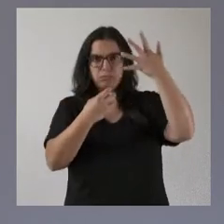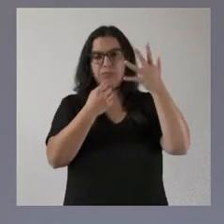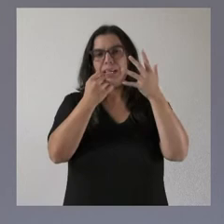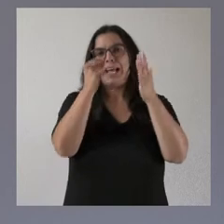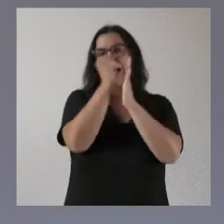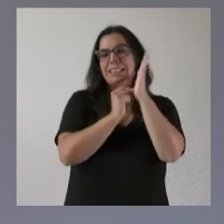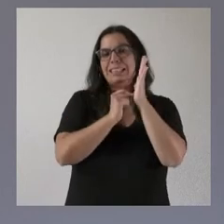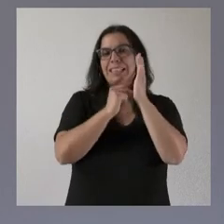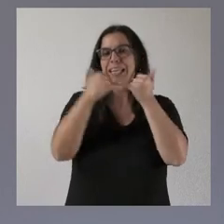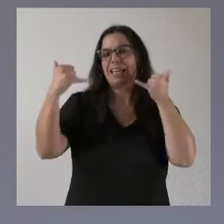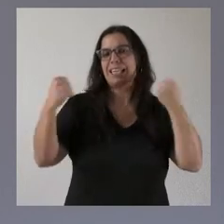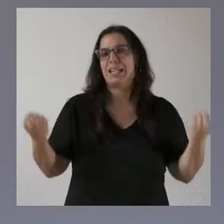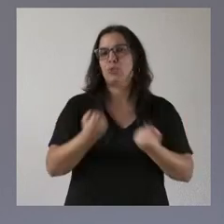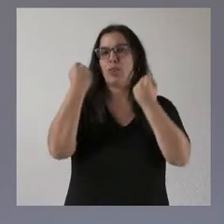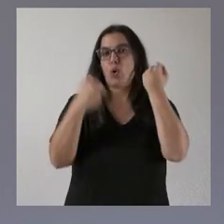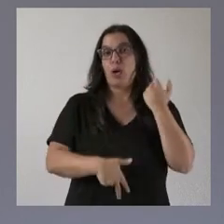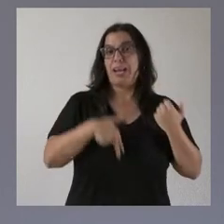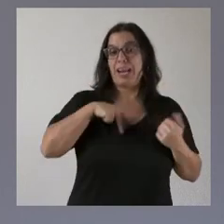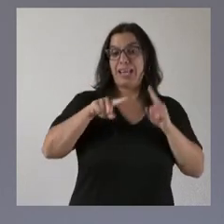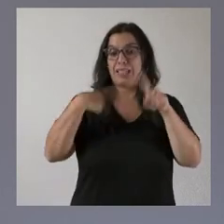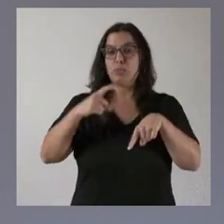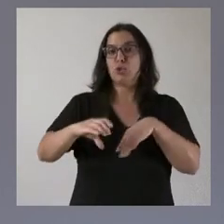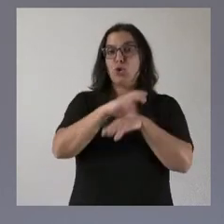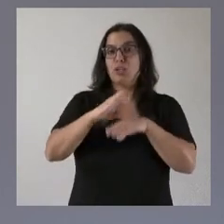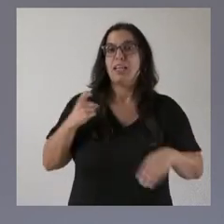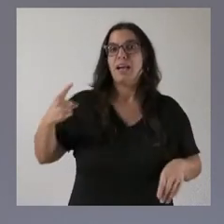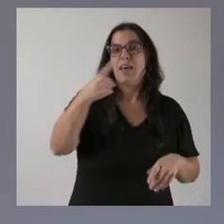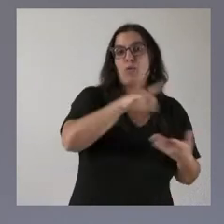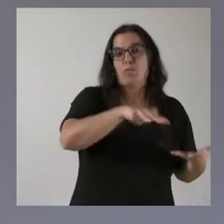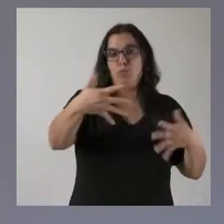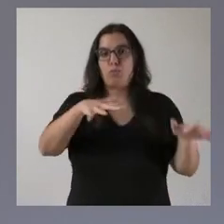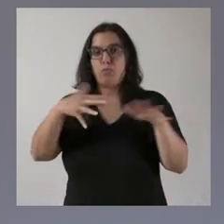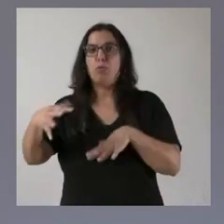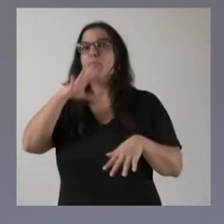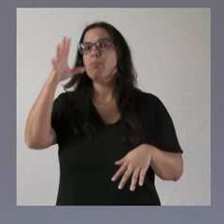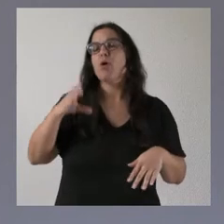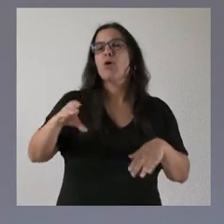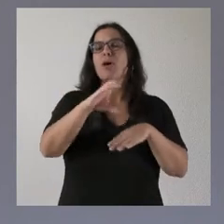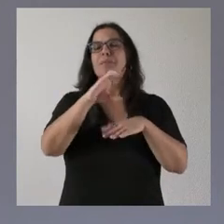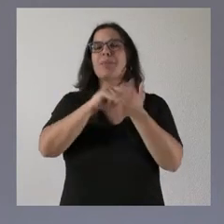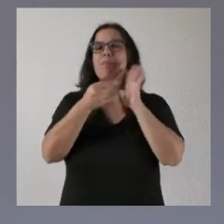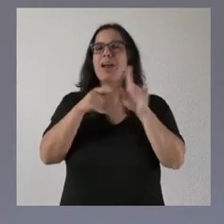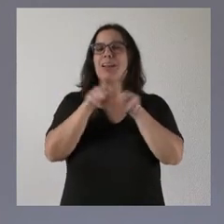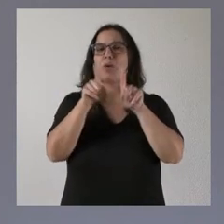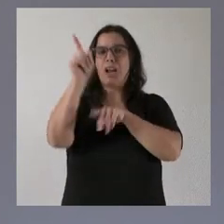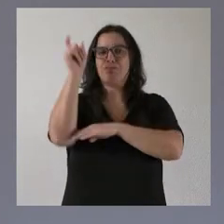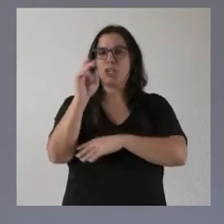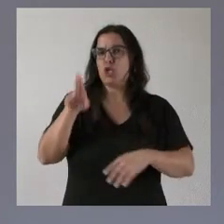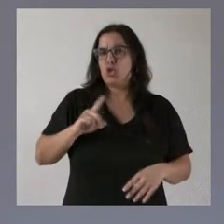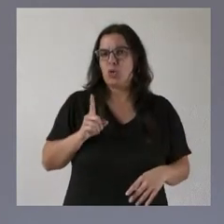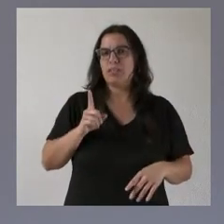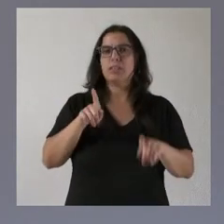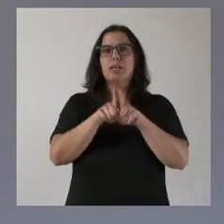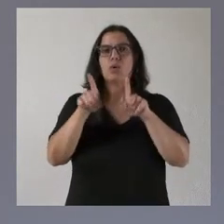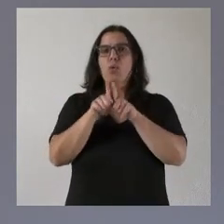consejería en este caso tiene que ir desarrollando Como le decía al principio es un plan Dinámico no es un plan anclado a un